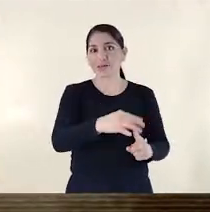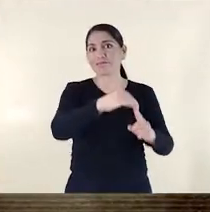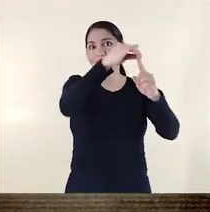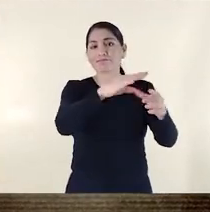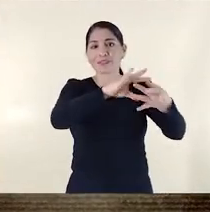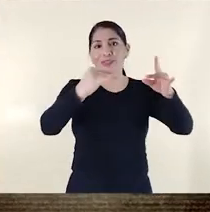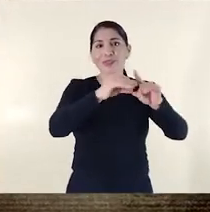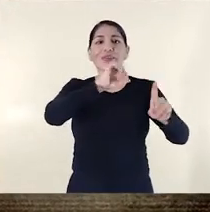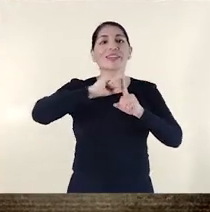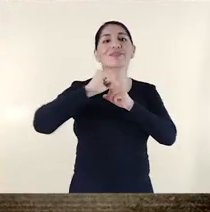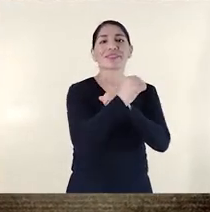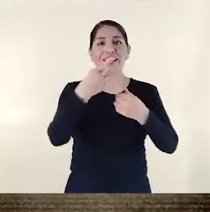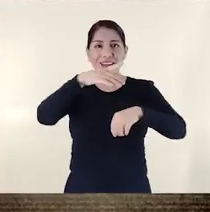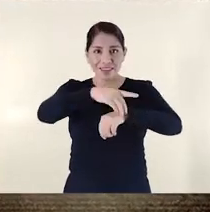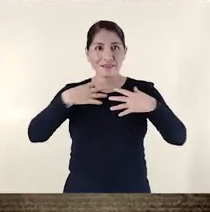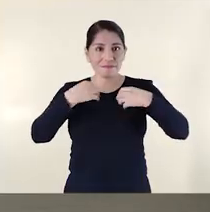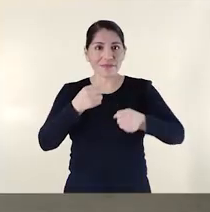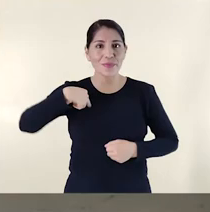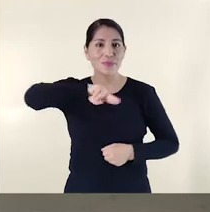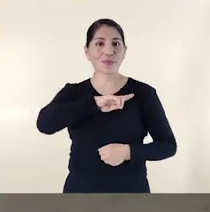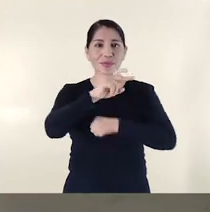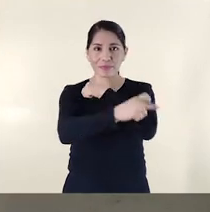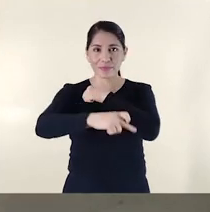social y de la medicina de nuestro país.